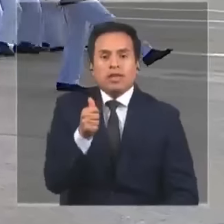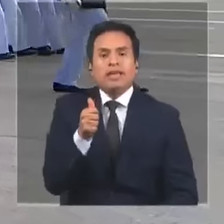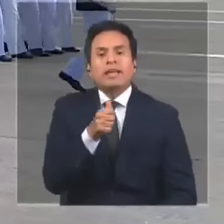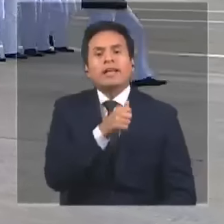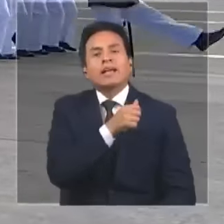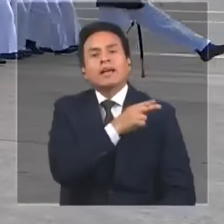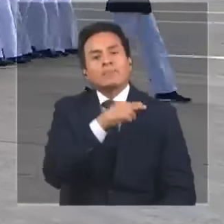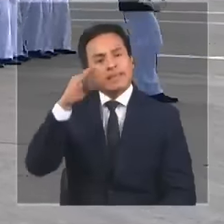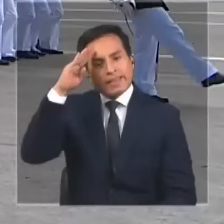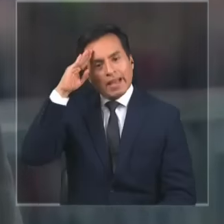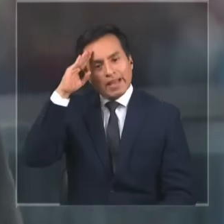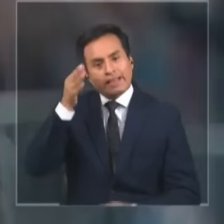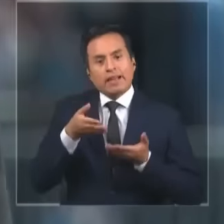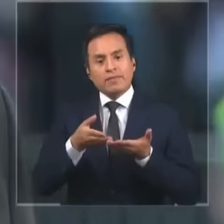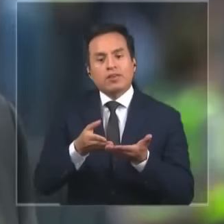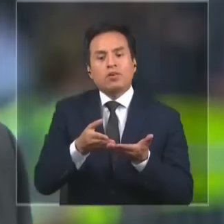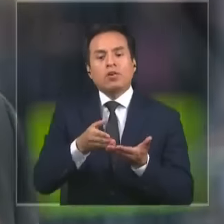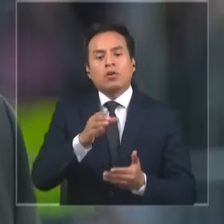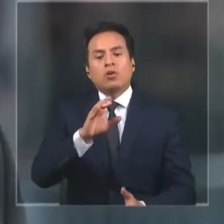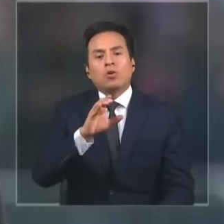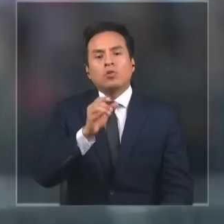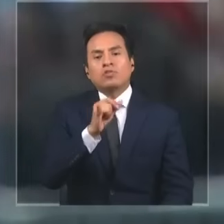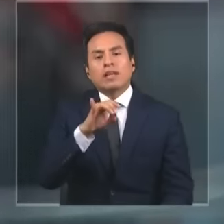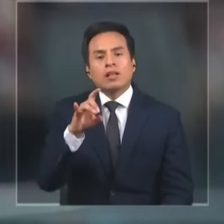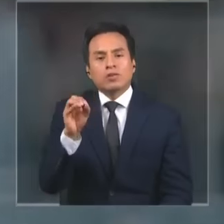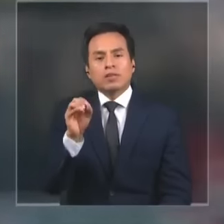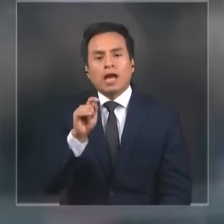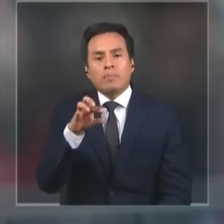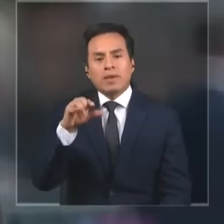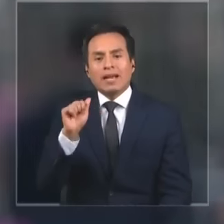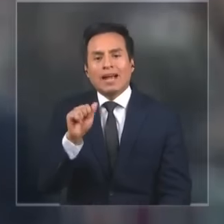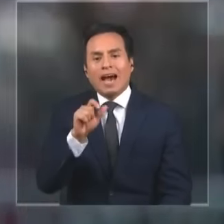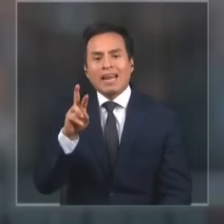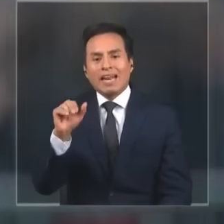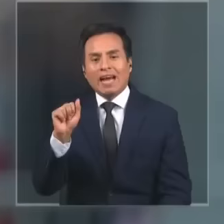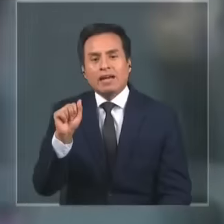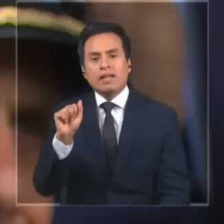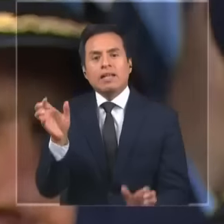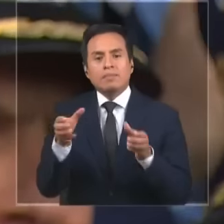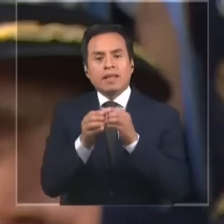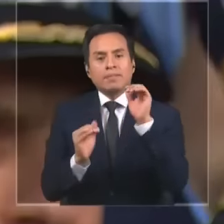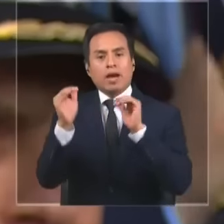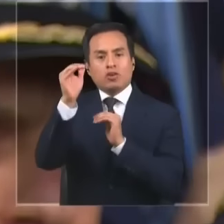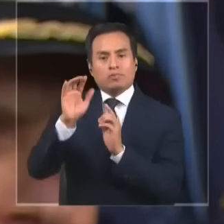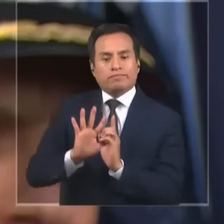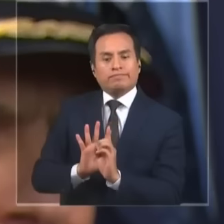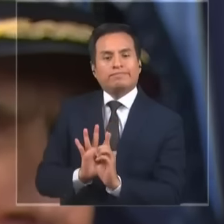de navío Gonzalo Tapen de la Carrera, seguido de su plana mayor.